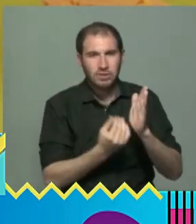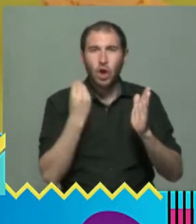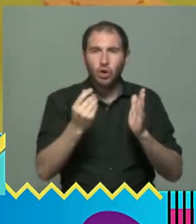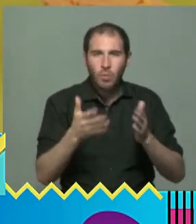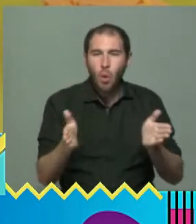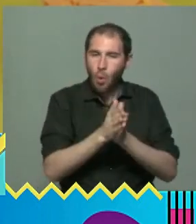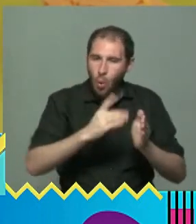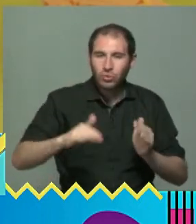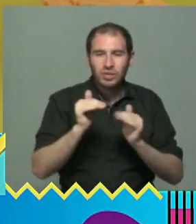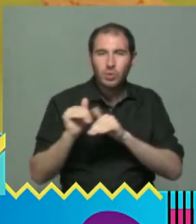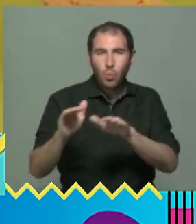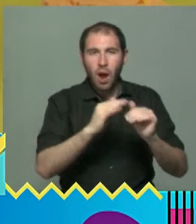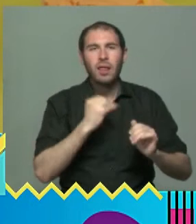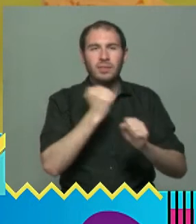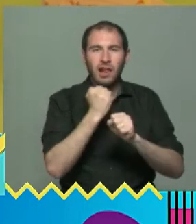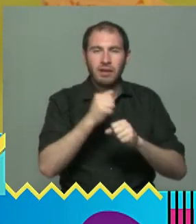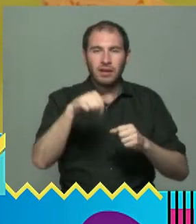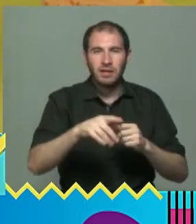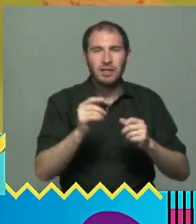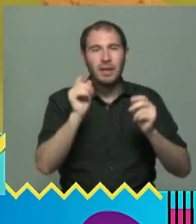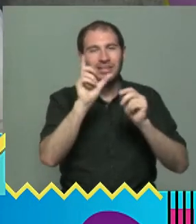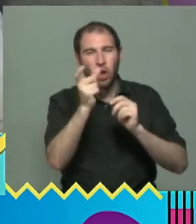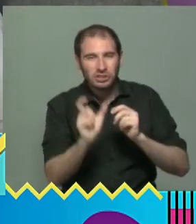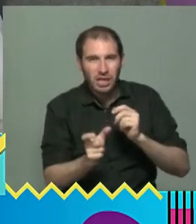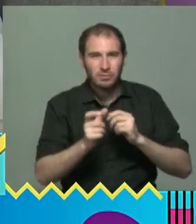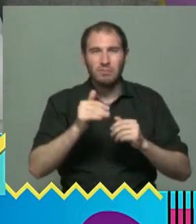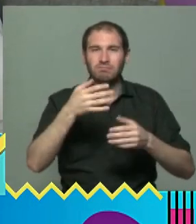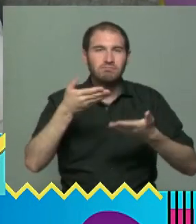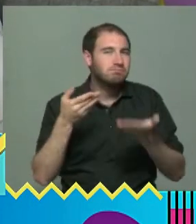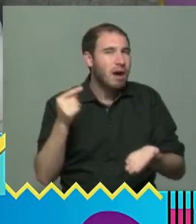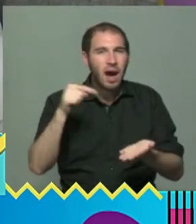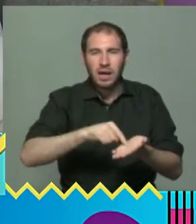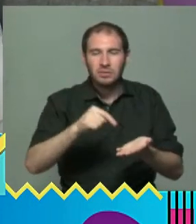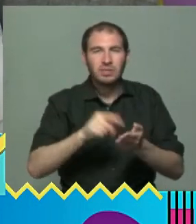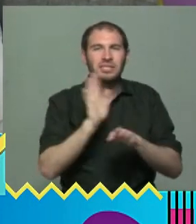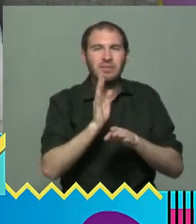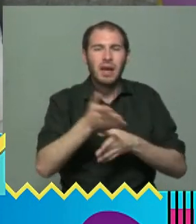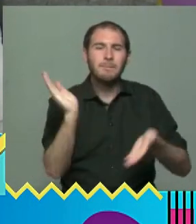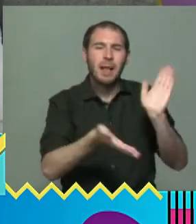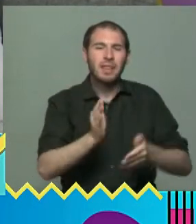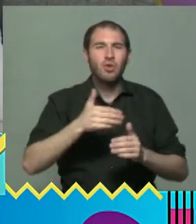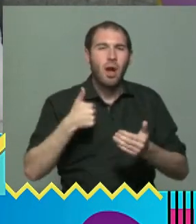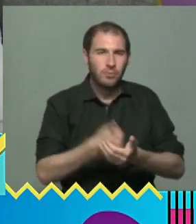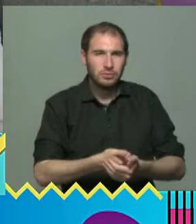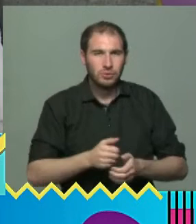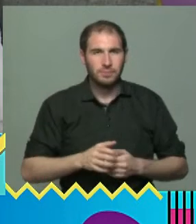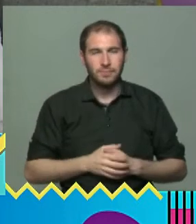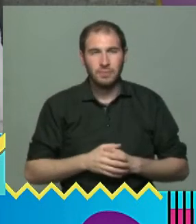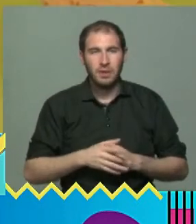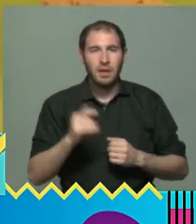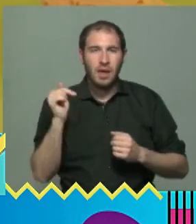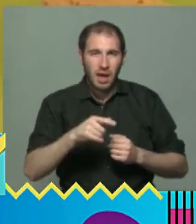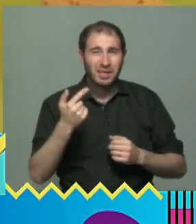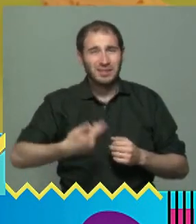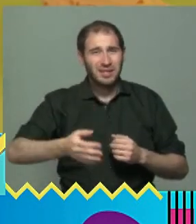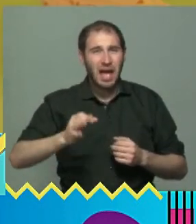en común, para poder ir trabajando sobre algunos conceptos básicos de lo que son las situaciones de maltrato y abuso. Esto se viene haciendo